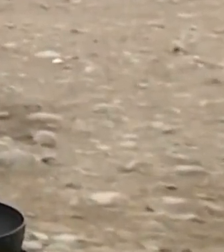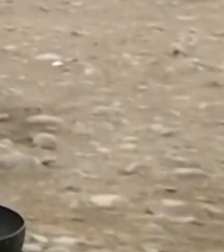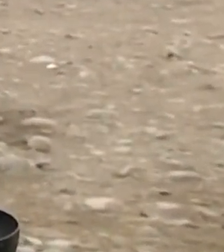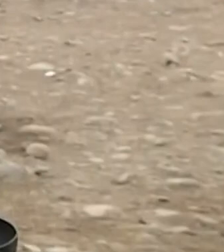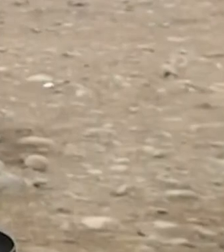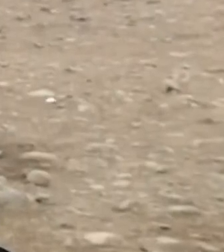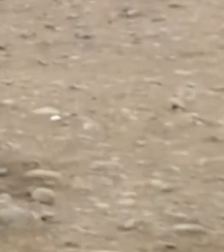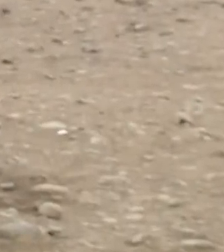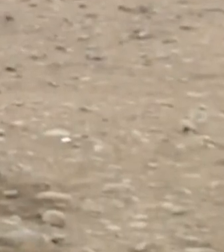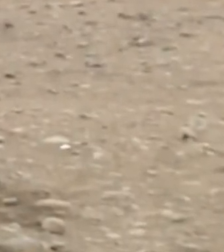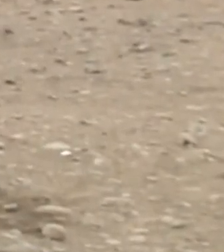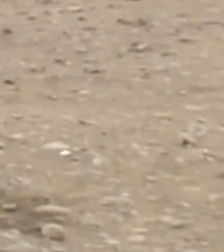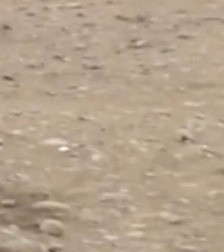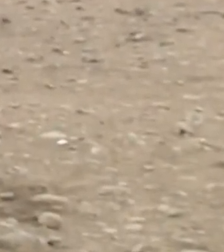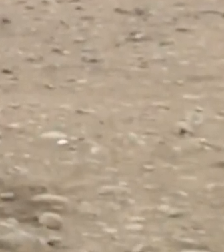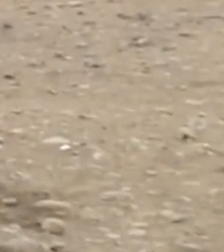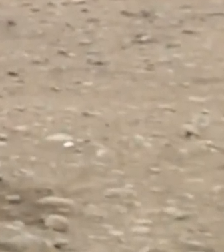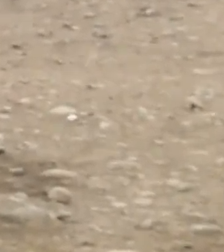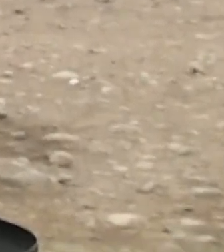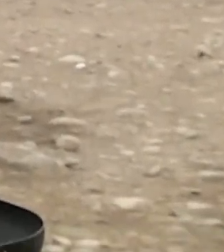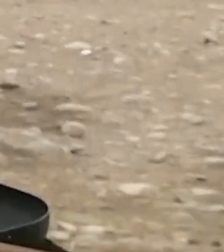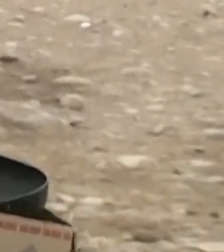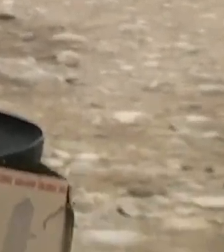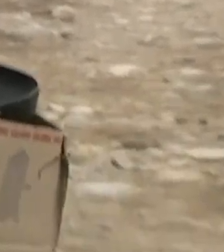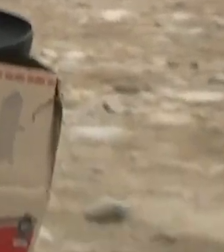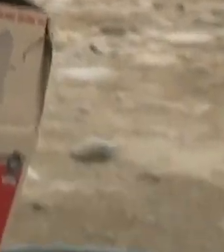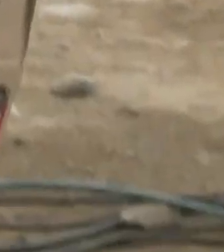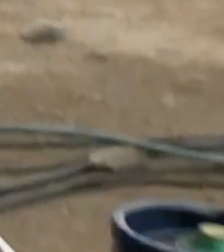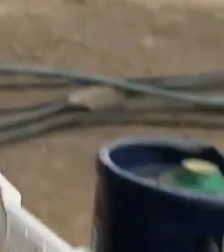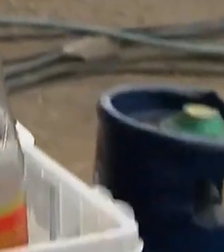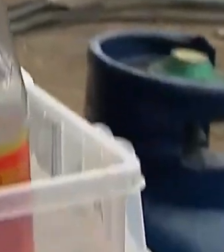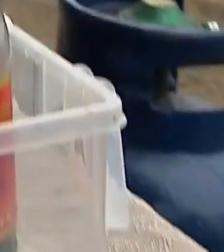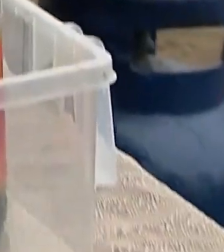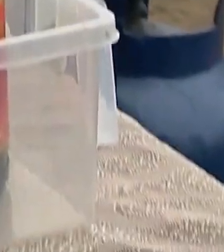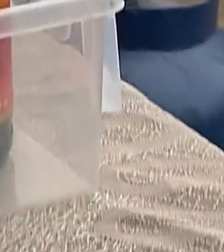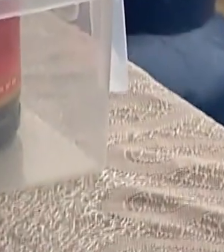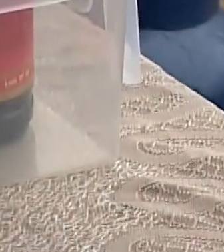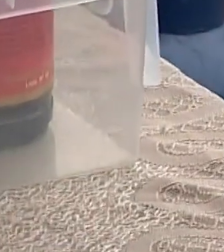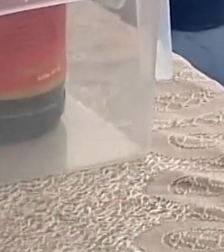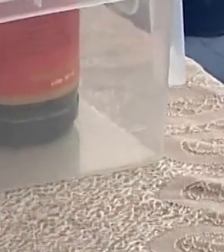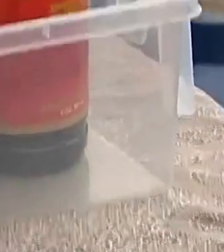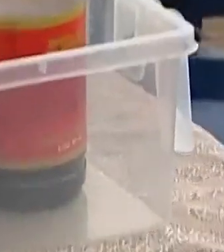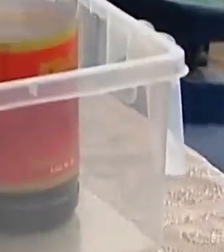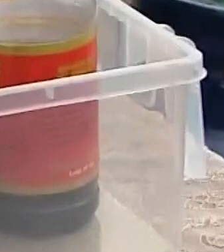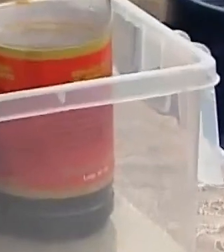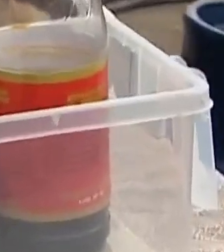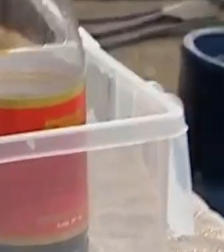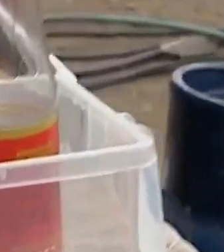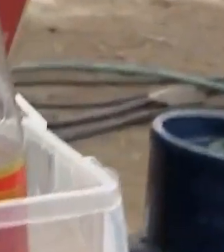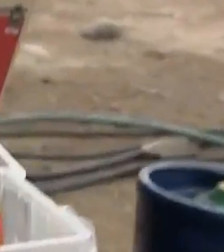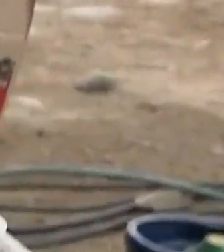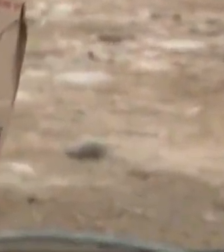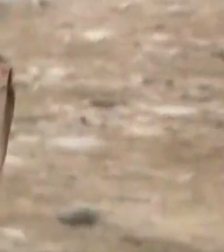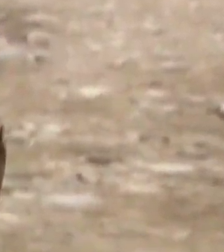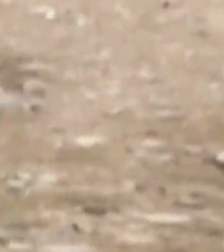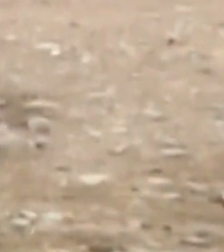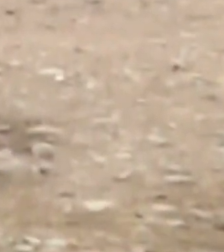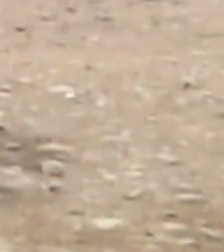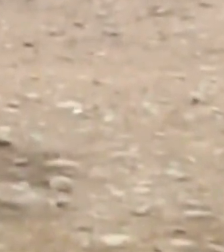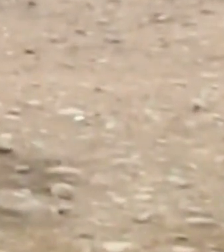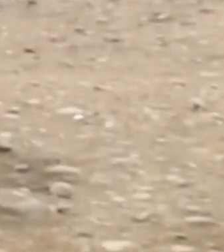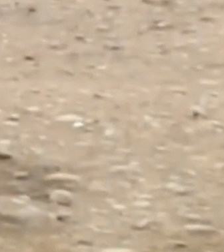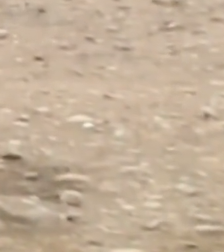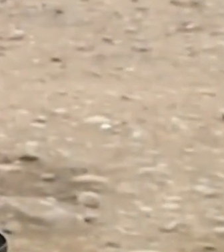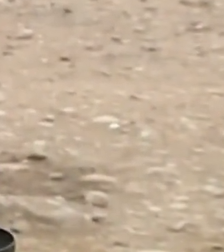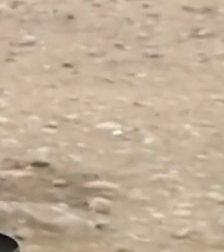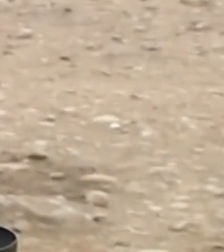al set para compartir con ustedes, doctores? Por supuesto. Pero es indispensable. Ahí están preparando una zarcita también para poder complementar, ¿correcto?